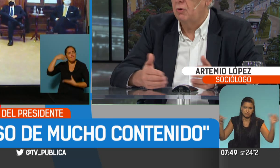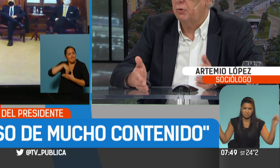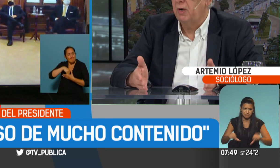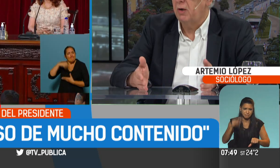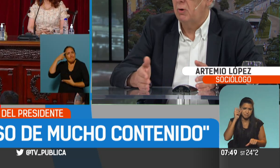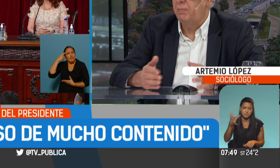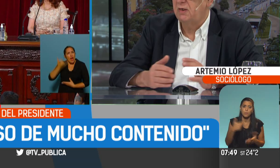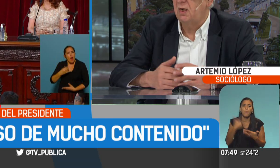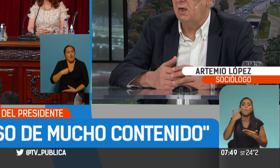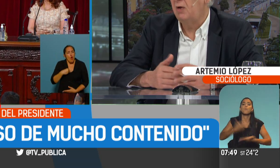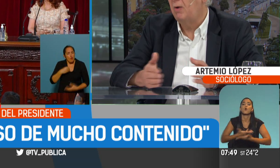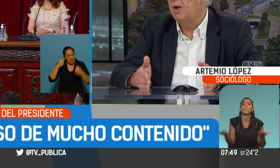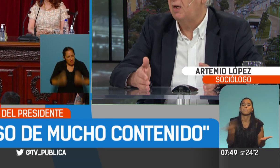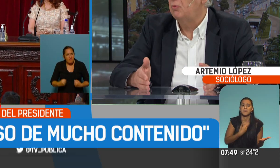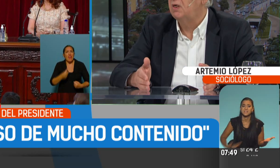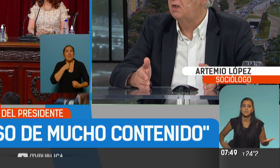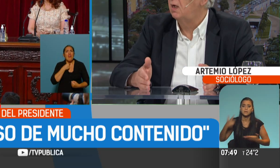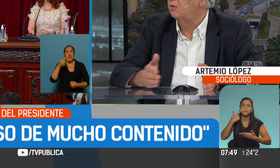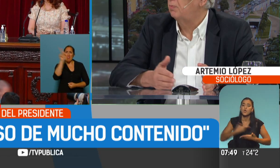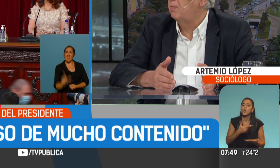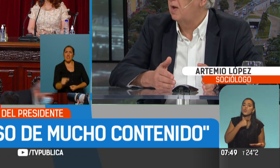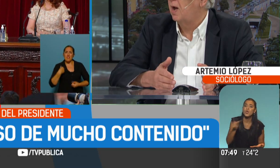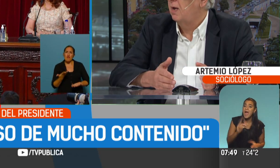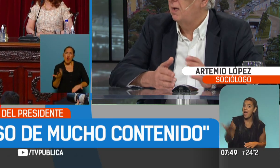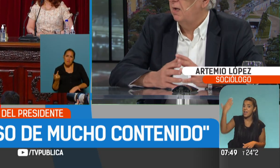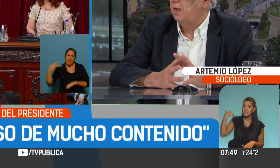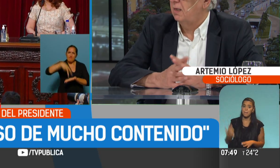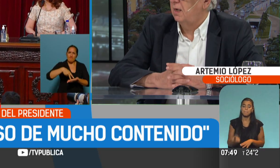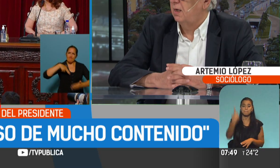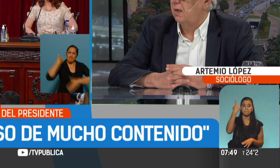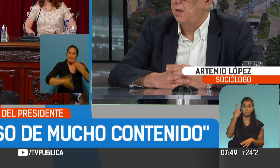puso blanco sobre negro el presidente, que no había querido insistir en su primera